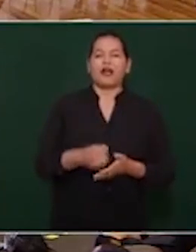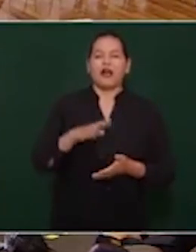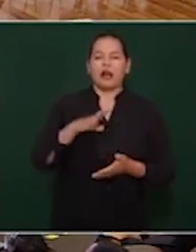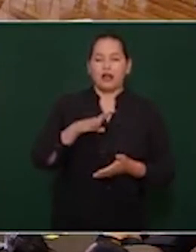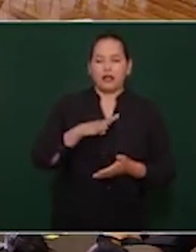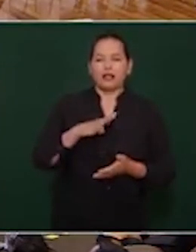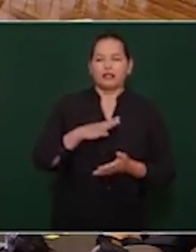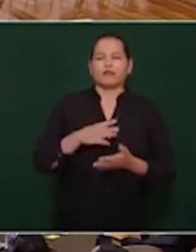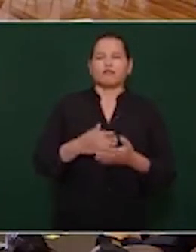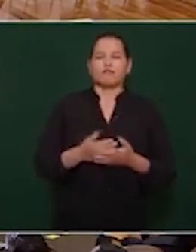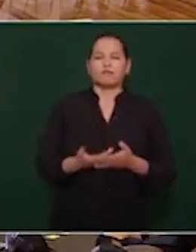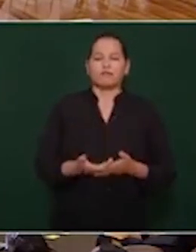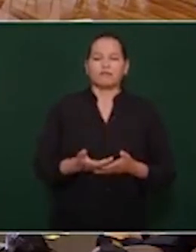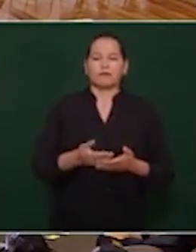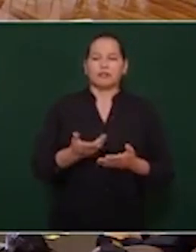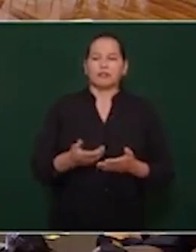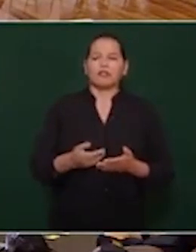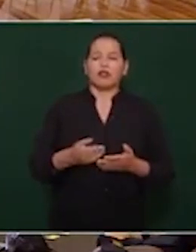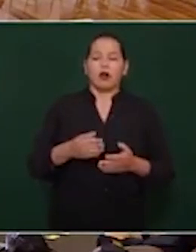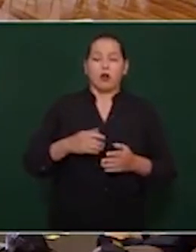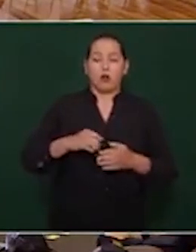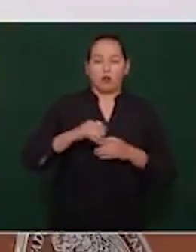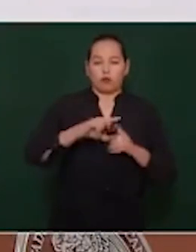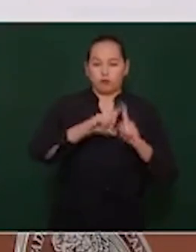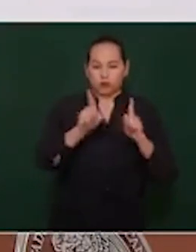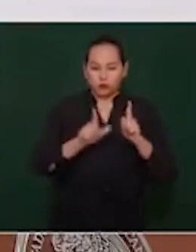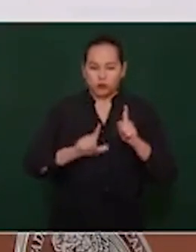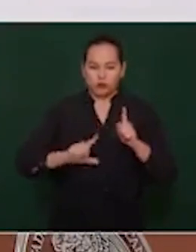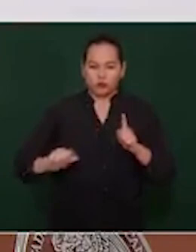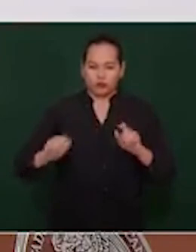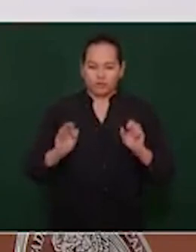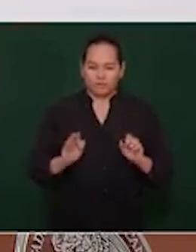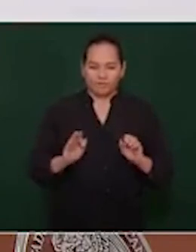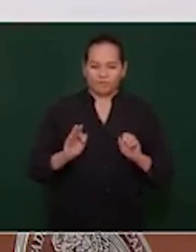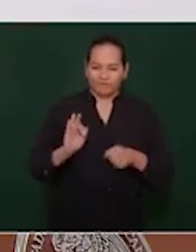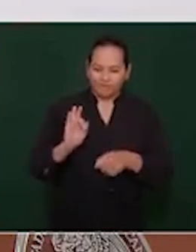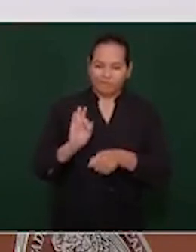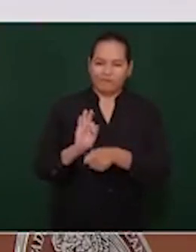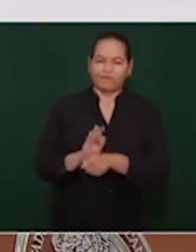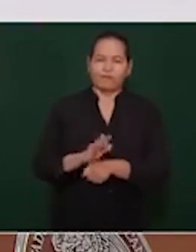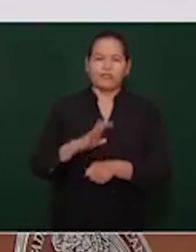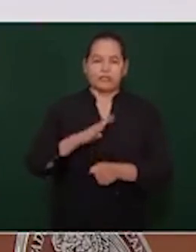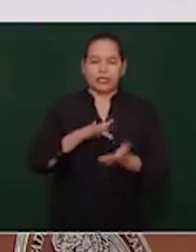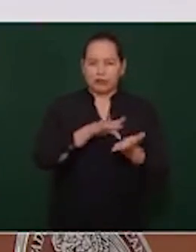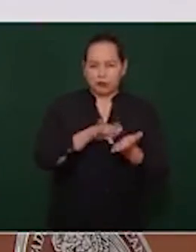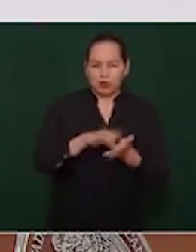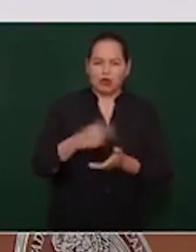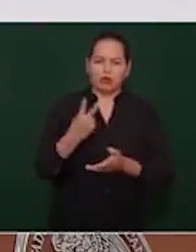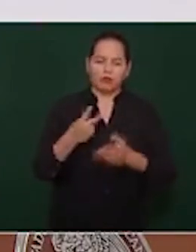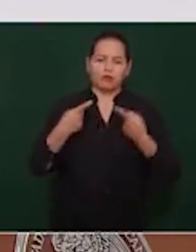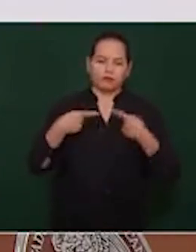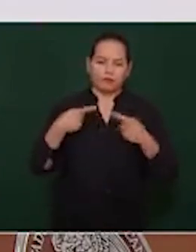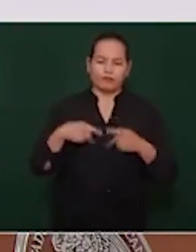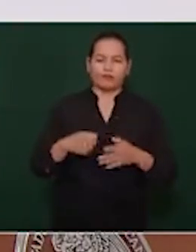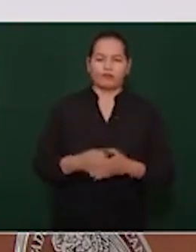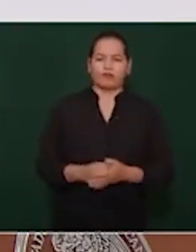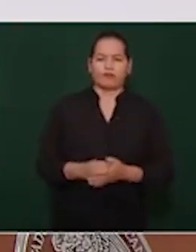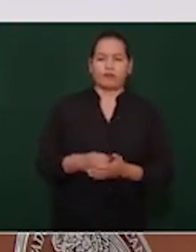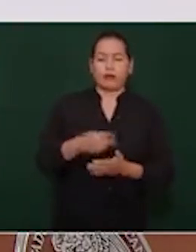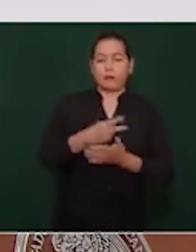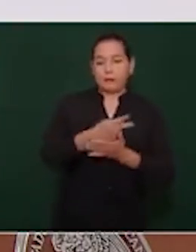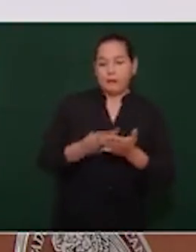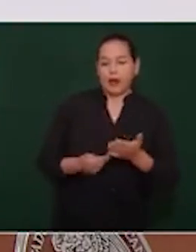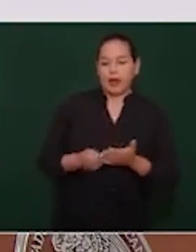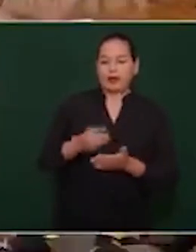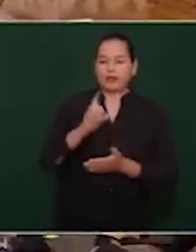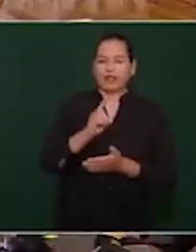elementos del Ejército y Guardia Nacional y se han asistido a 2 personas. En cuanto al plan de N3 y el plan de la Guardia